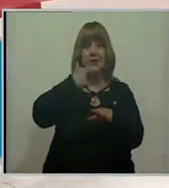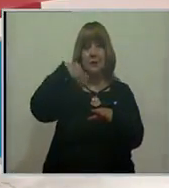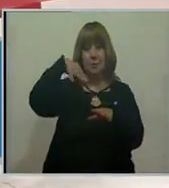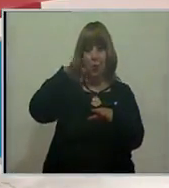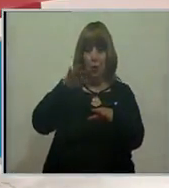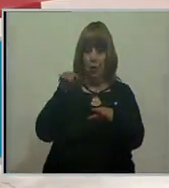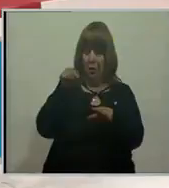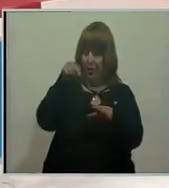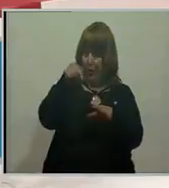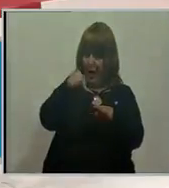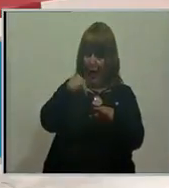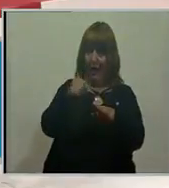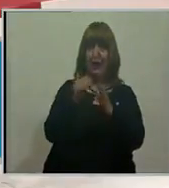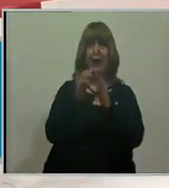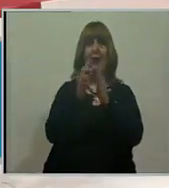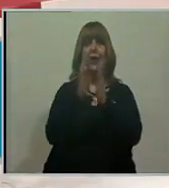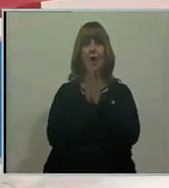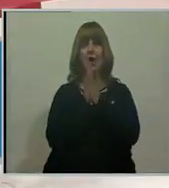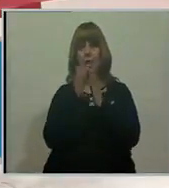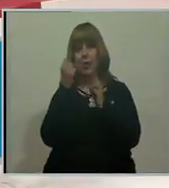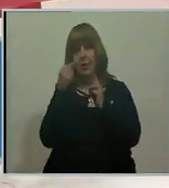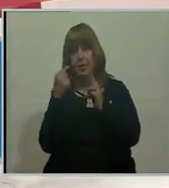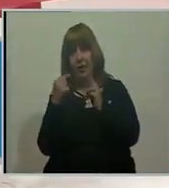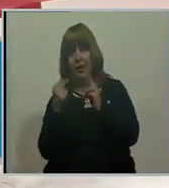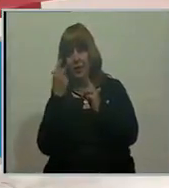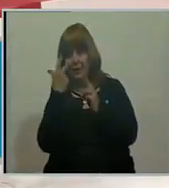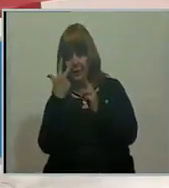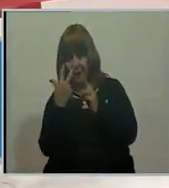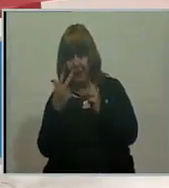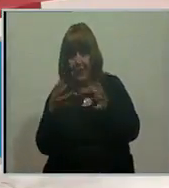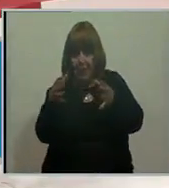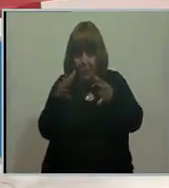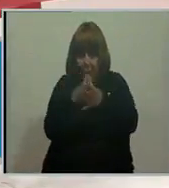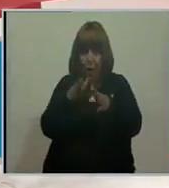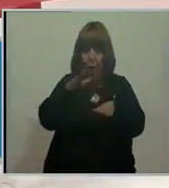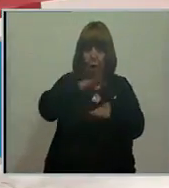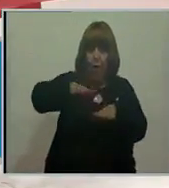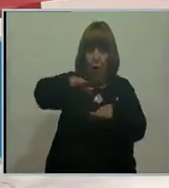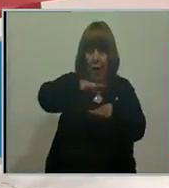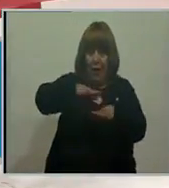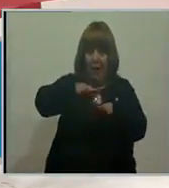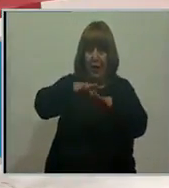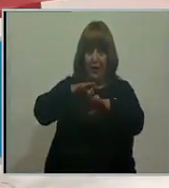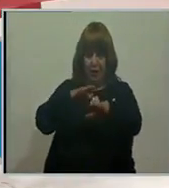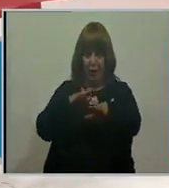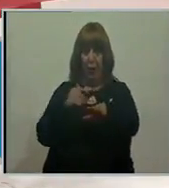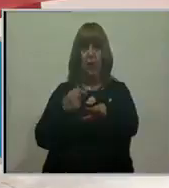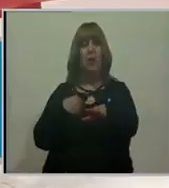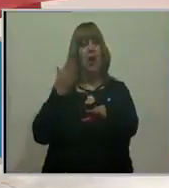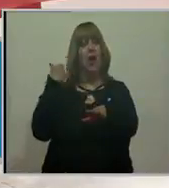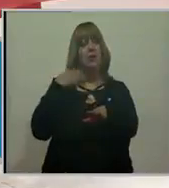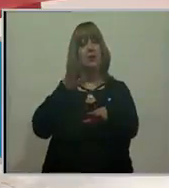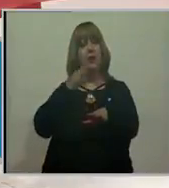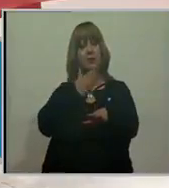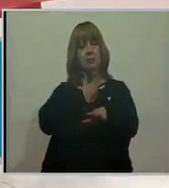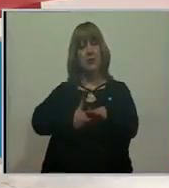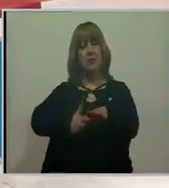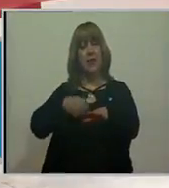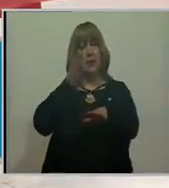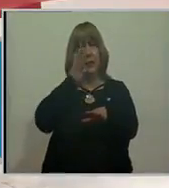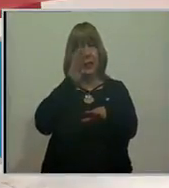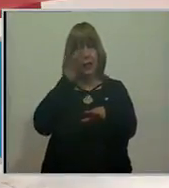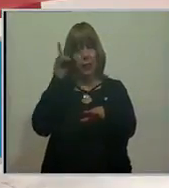Israel? Primero, el drama lo desata en cuanto a política internacional Donald Trump, cuando muda la embajada de Estados Unidos